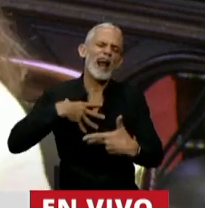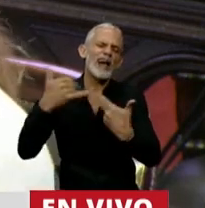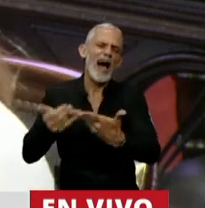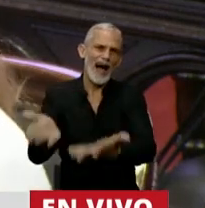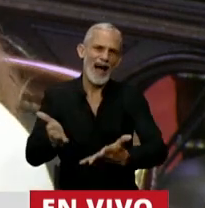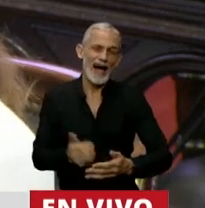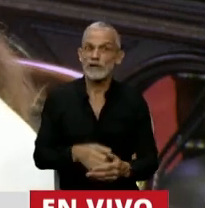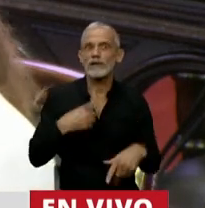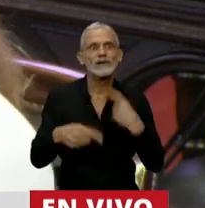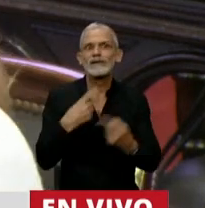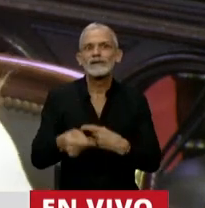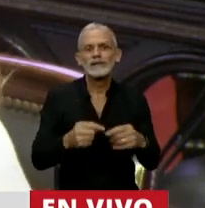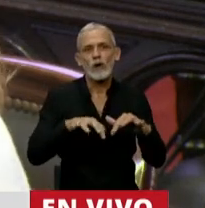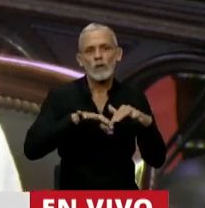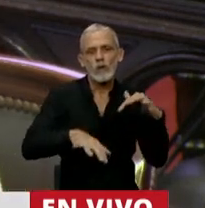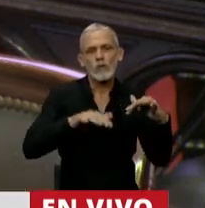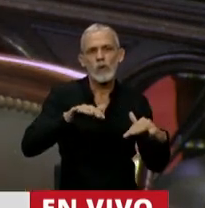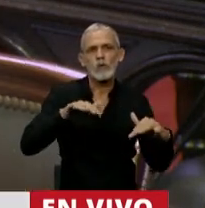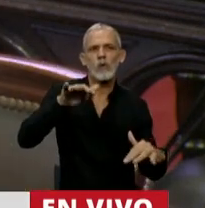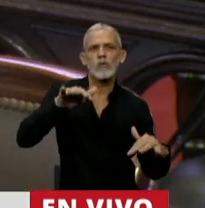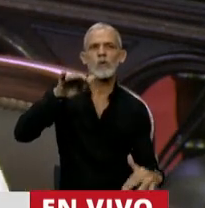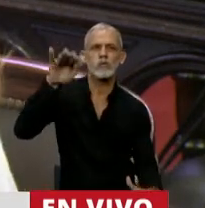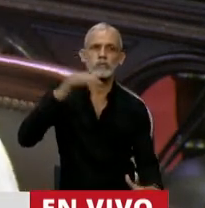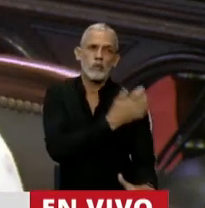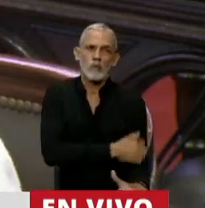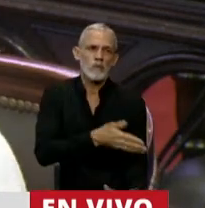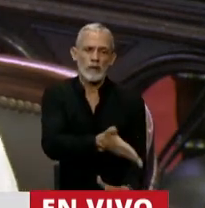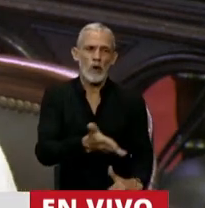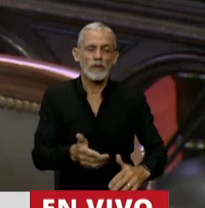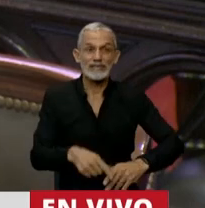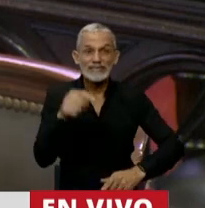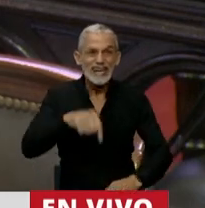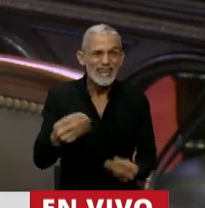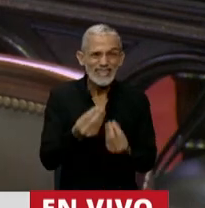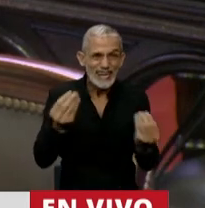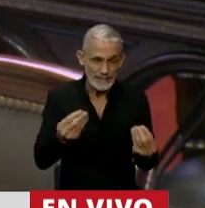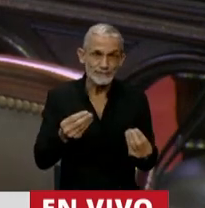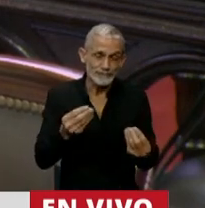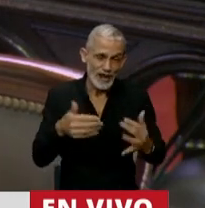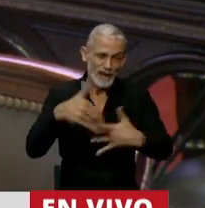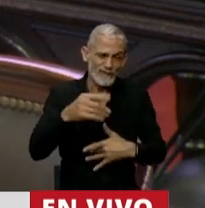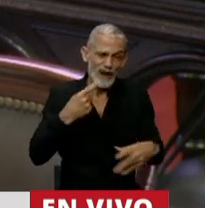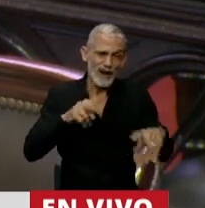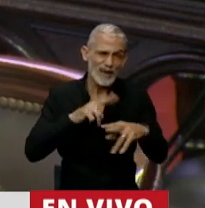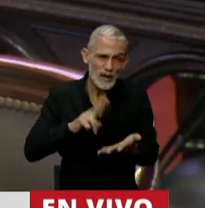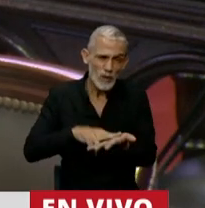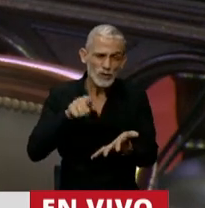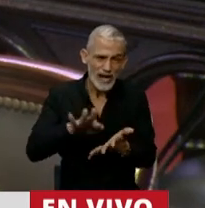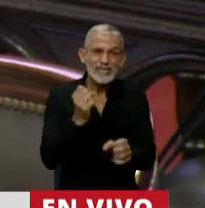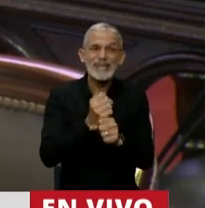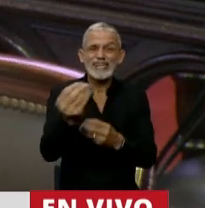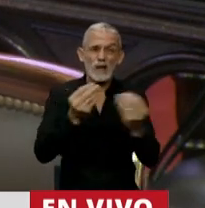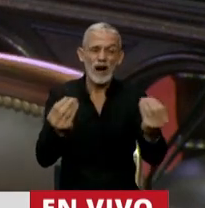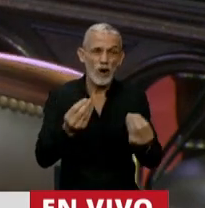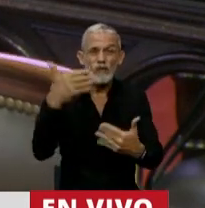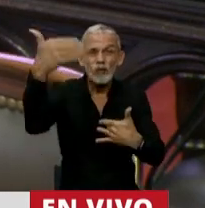Entonces seguimos ahondando la grieta entre los más humildes. Con esto, que es lo que van a lograr, es que no tengan trabajo a